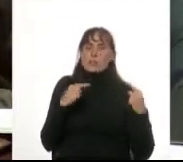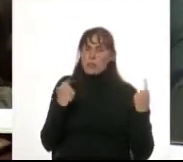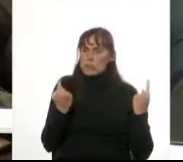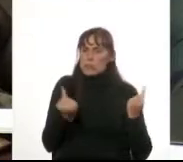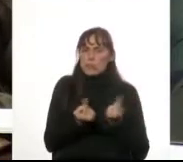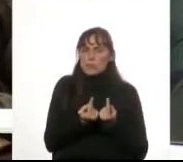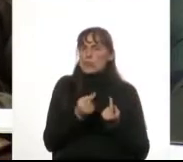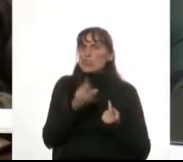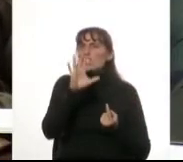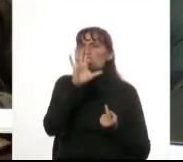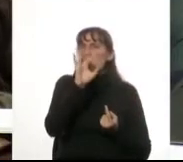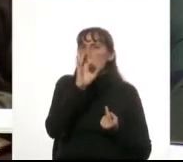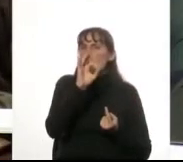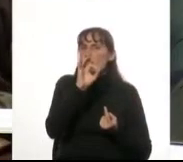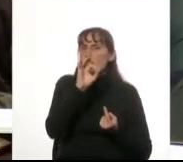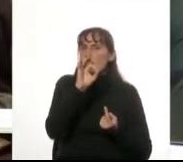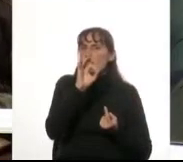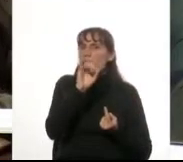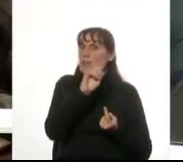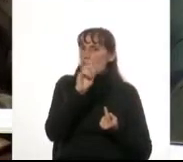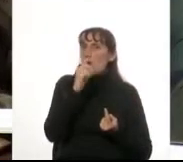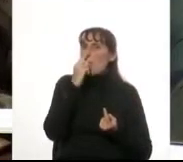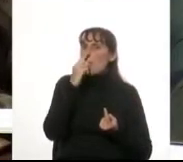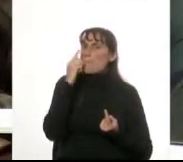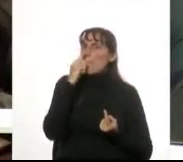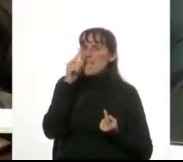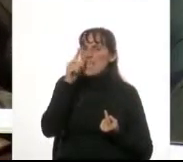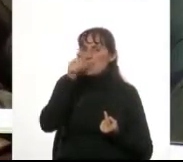éramos 50, ya éramos miles.